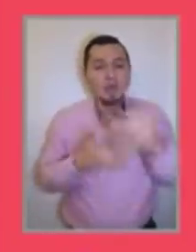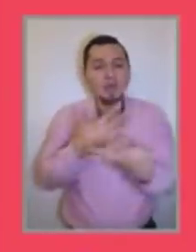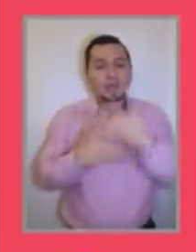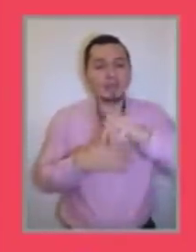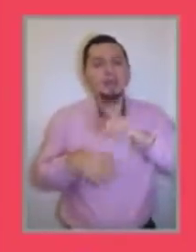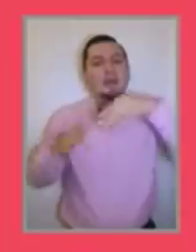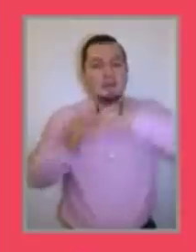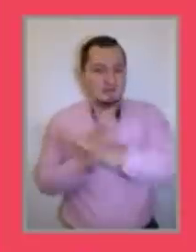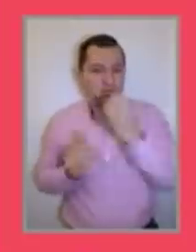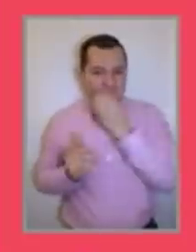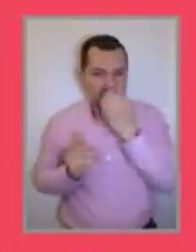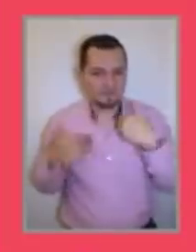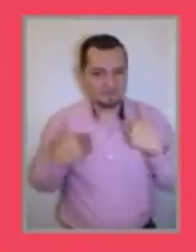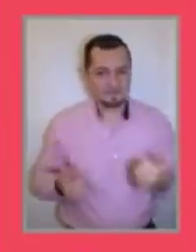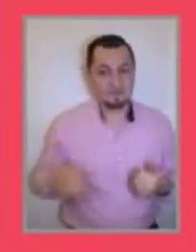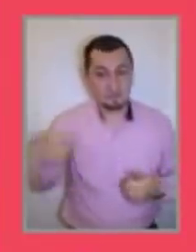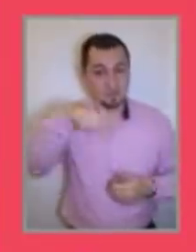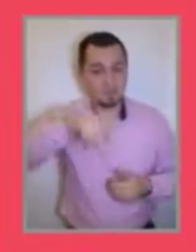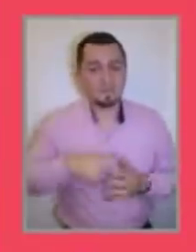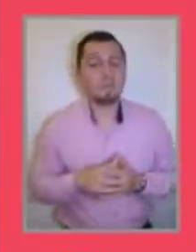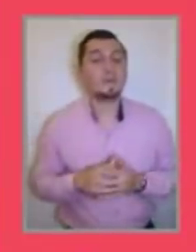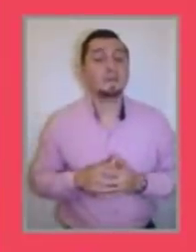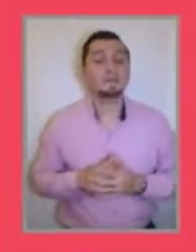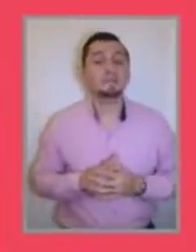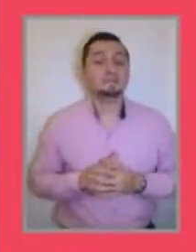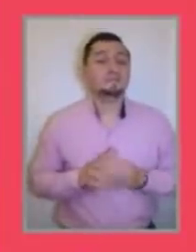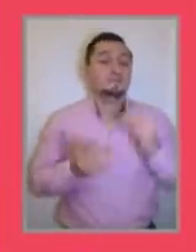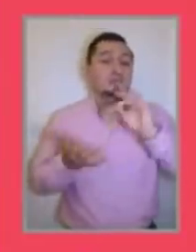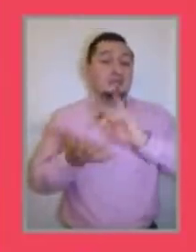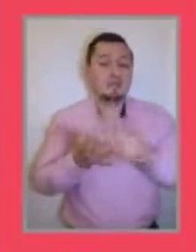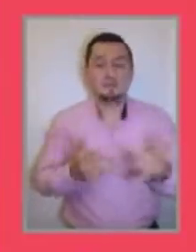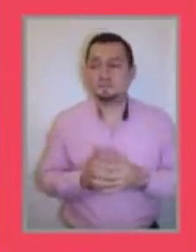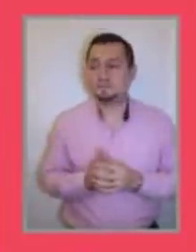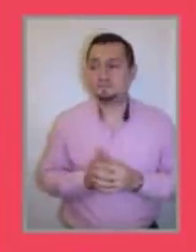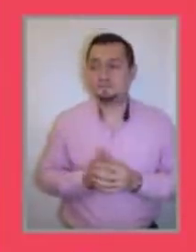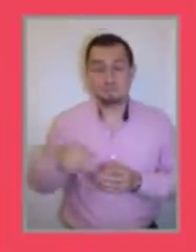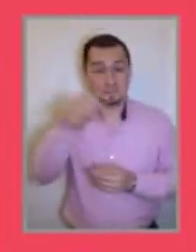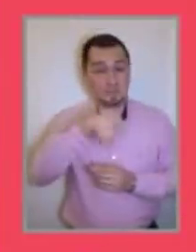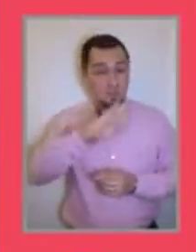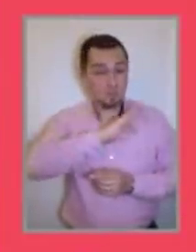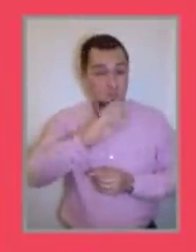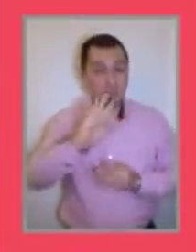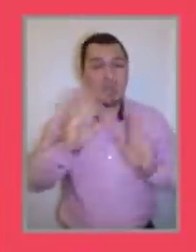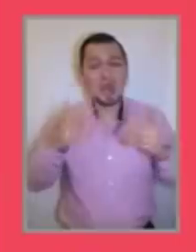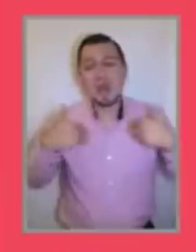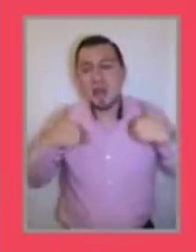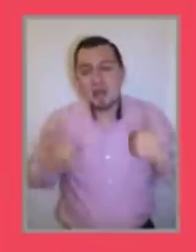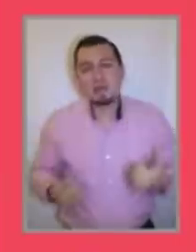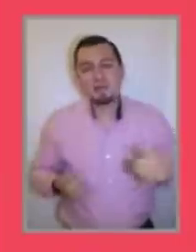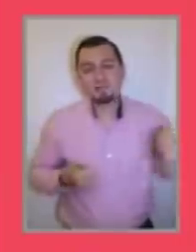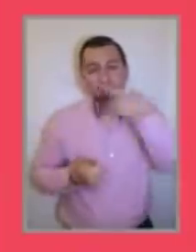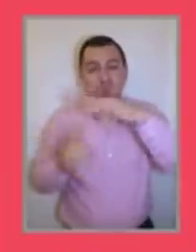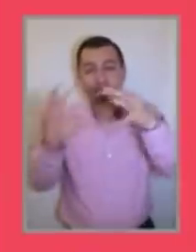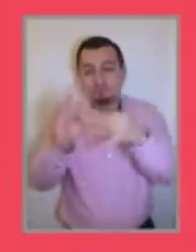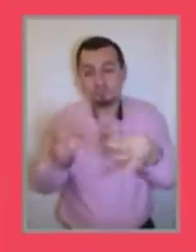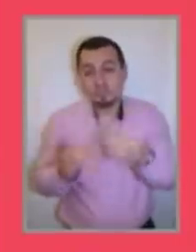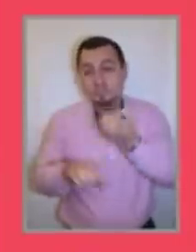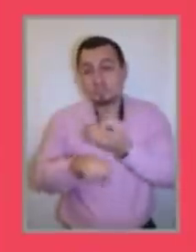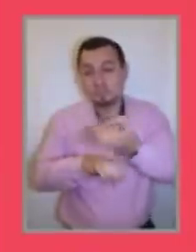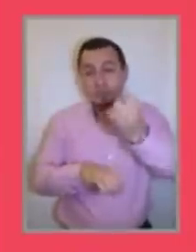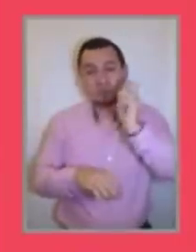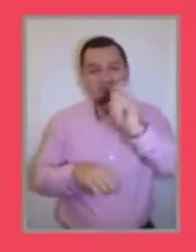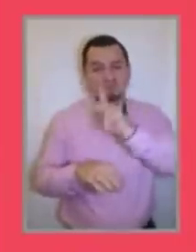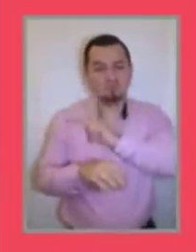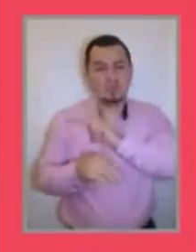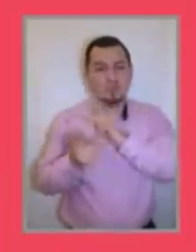Casillas. Muchas gracias, gobernador. Pues bueno, como sabemos, el Estado cuenta con un